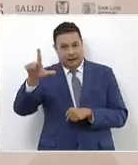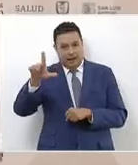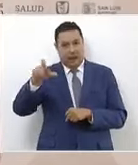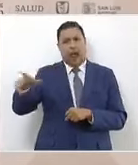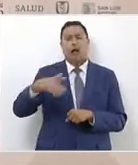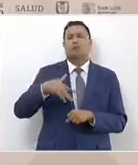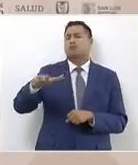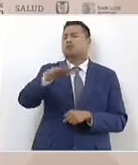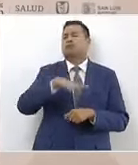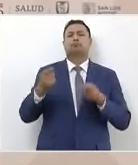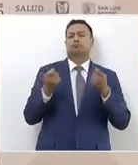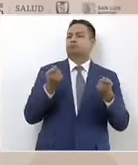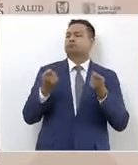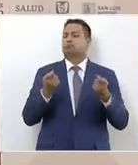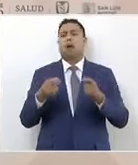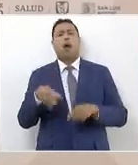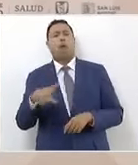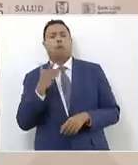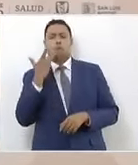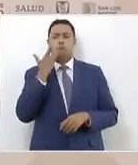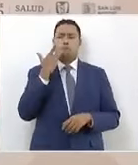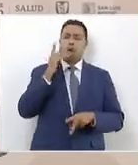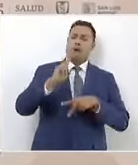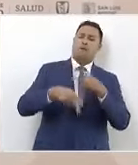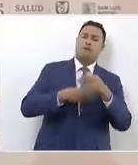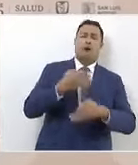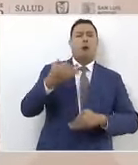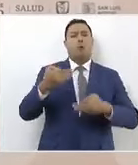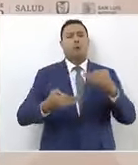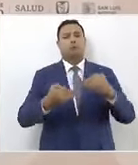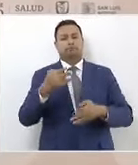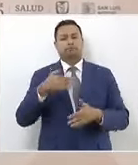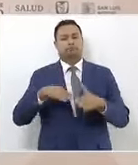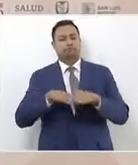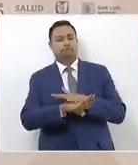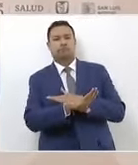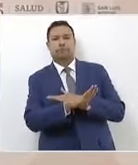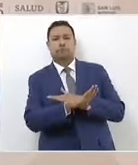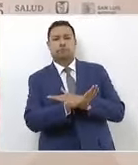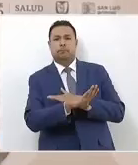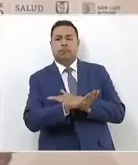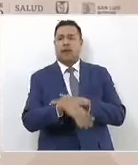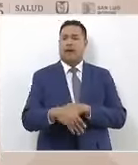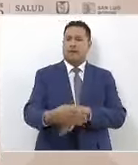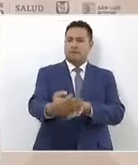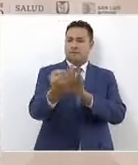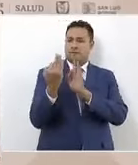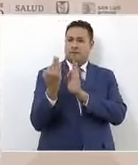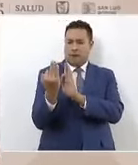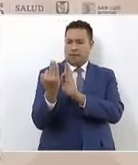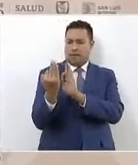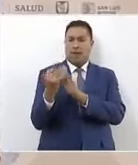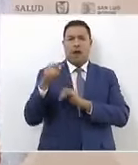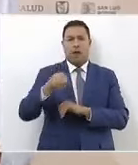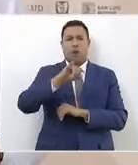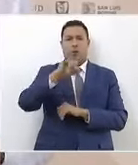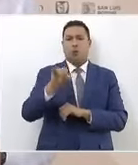muy fantoches, fueron al juicio y se le pararon enfrente a Juan